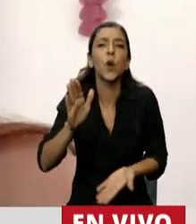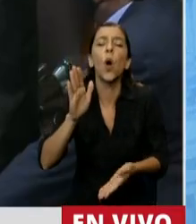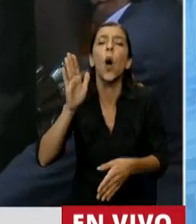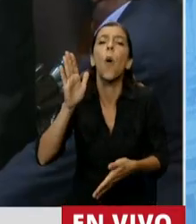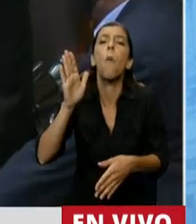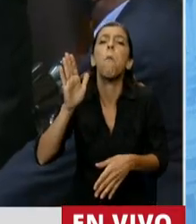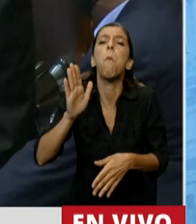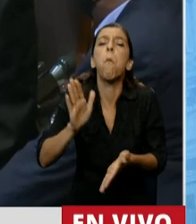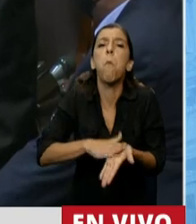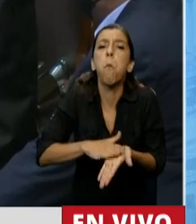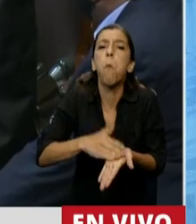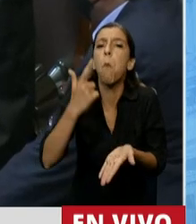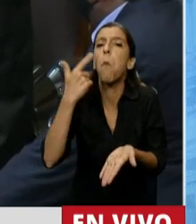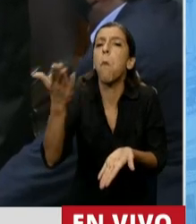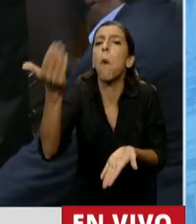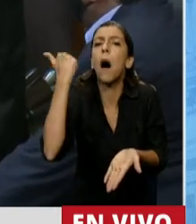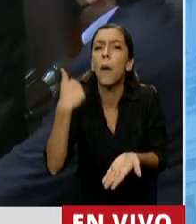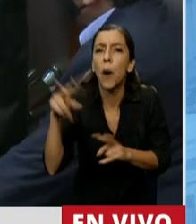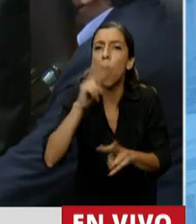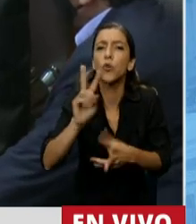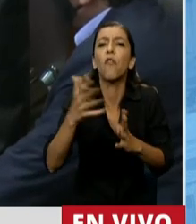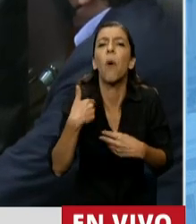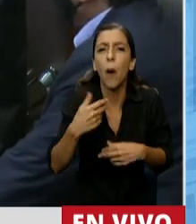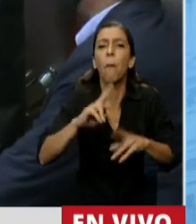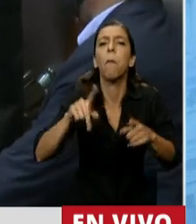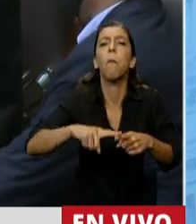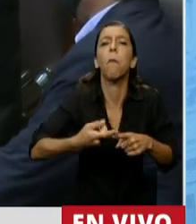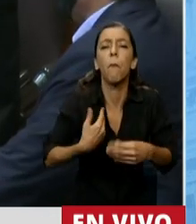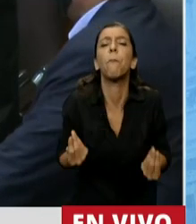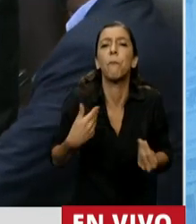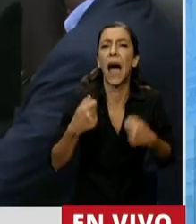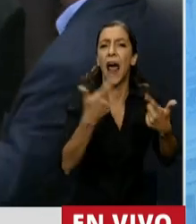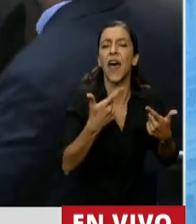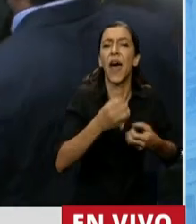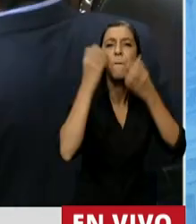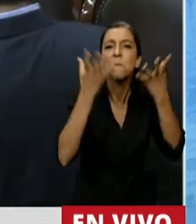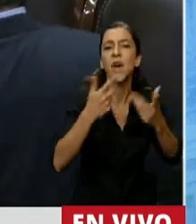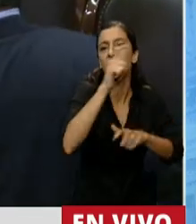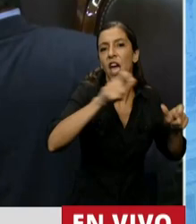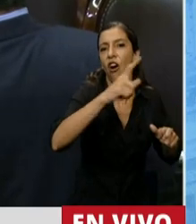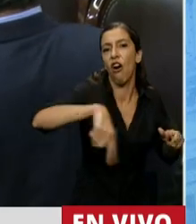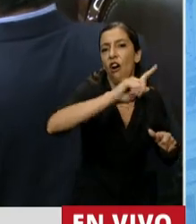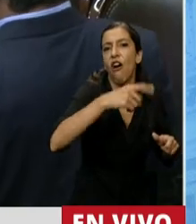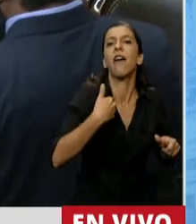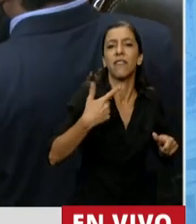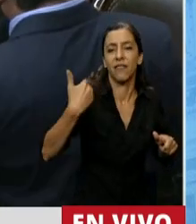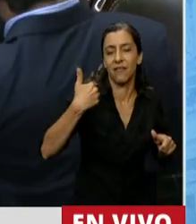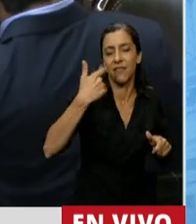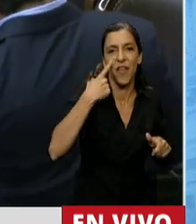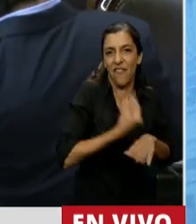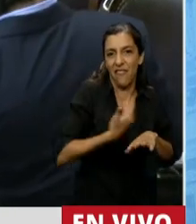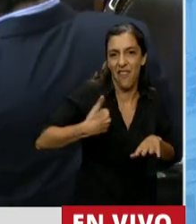con llevar adelante políticas que le mejoren la vida a la gente, que el pueblo no es tonto y más temprano que tarde lo sabe recomendar.